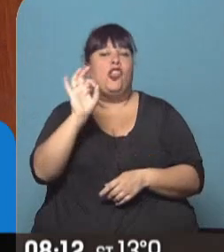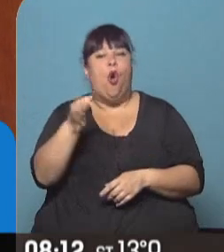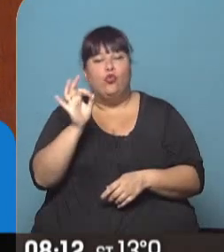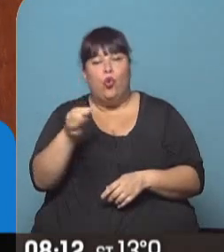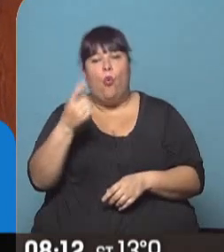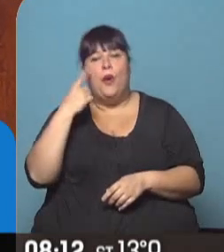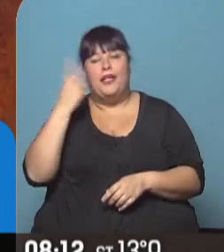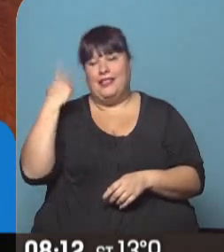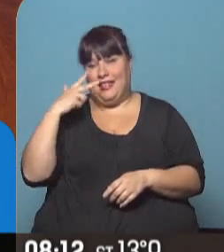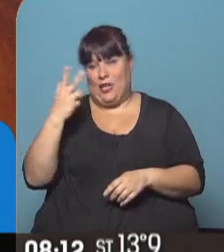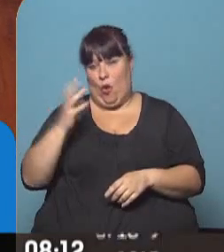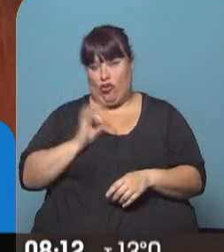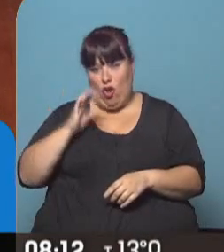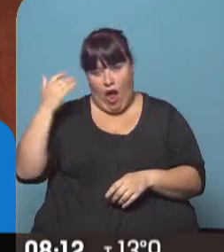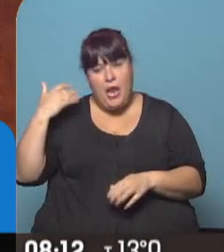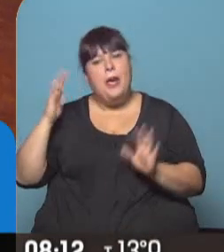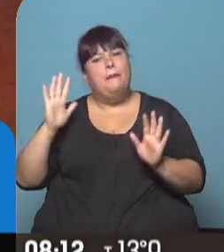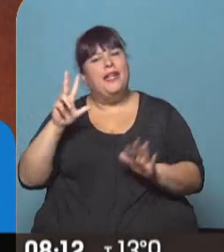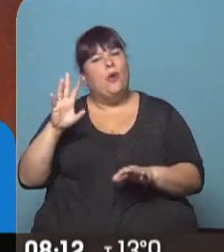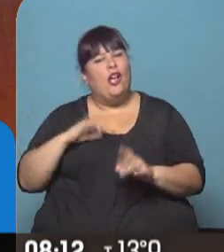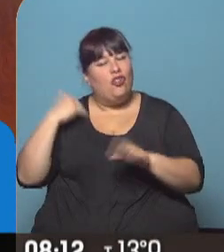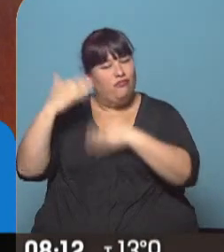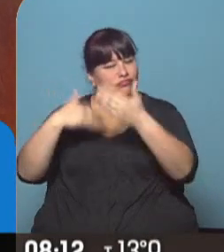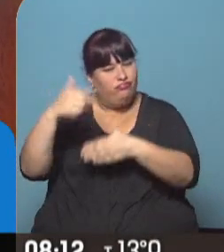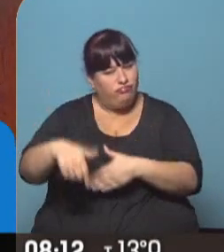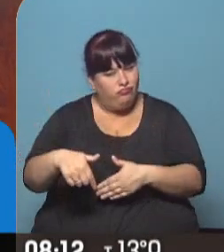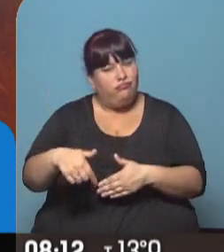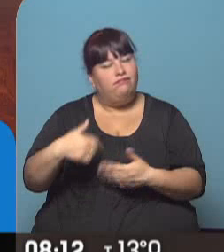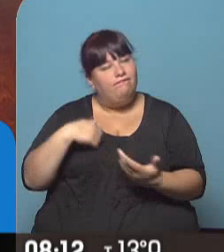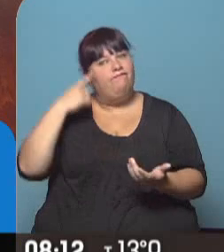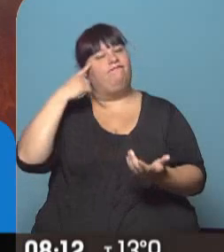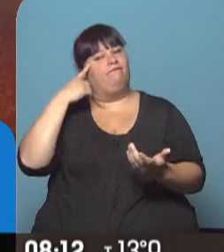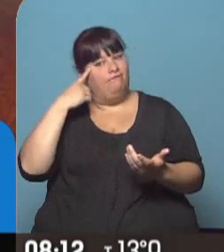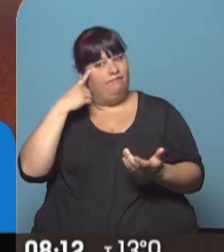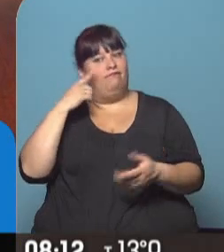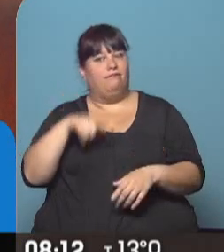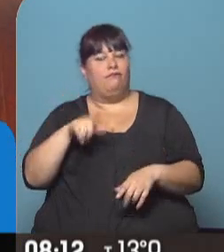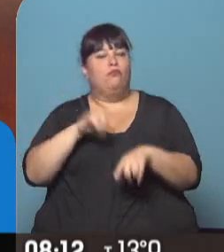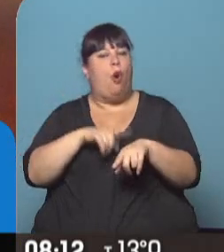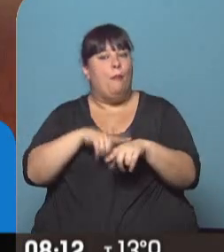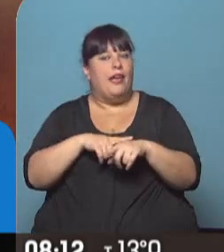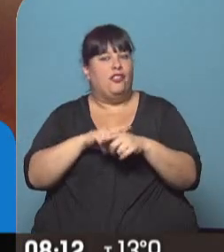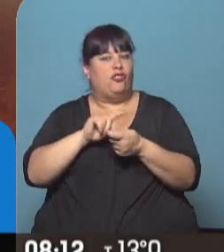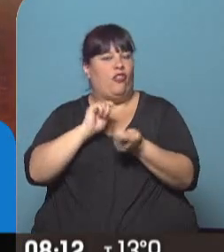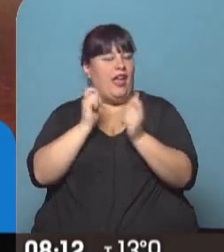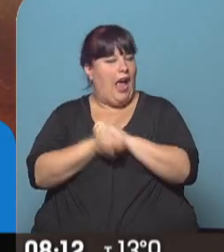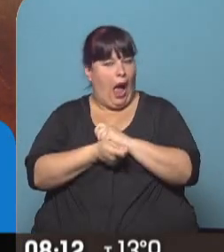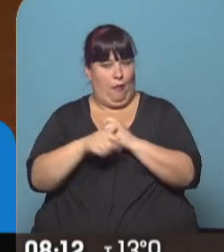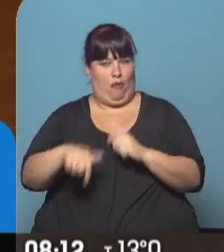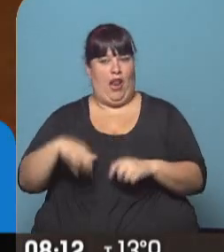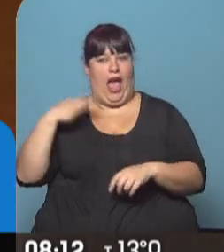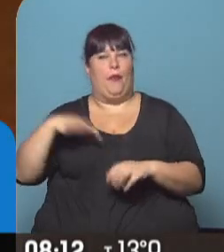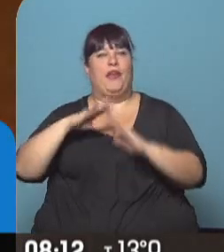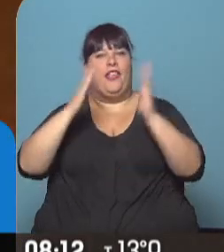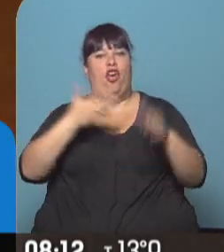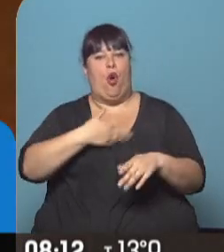de ese 34 años pero 34 años después uno puede tomar que fue un momento de inflexión en la vida